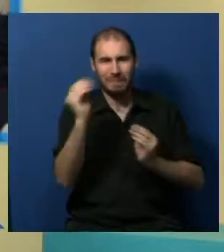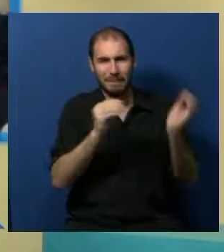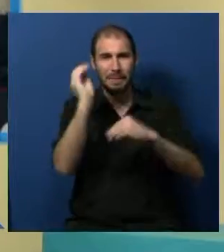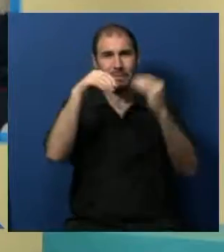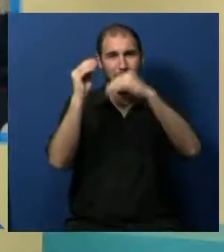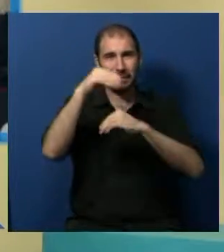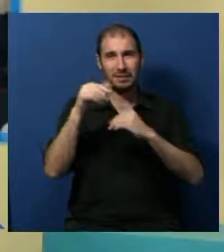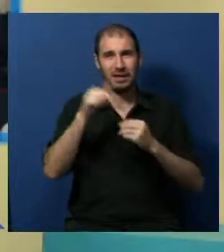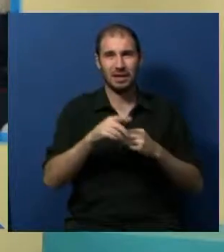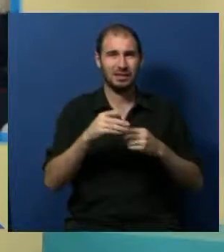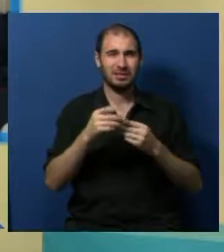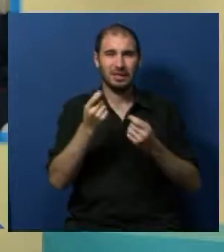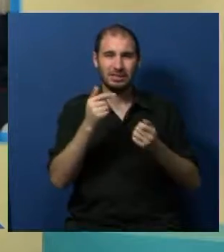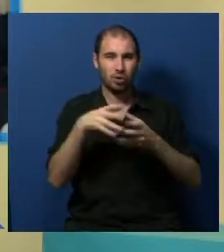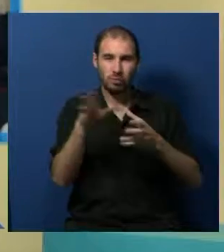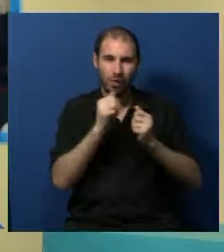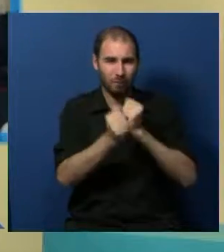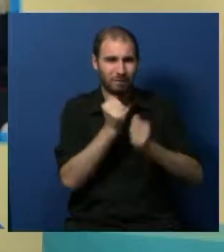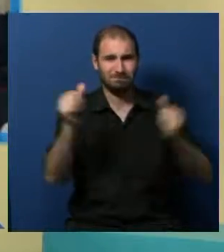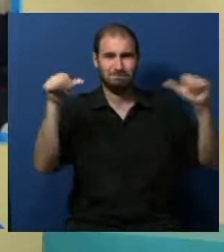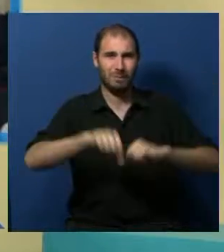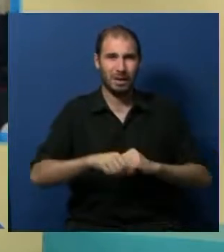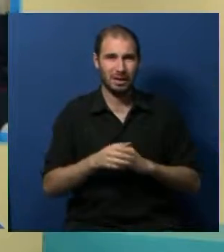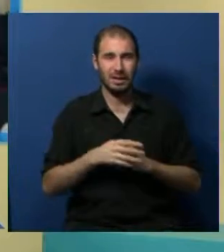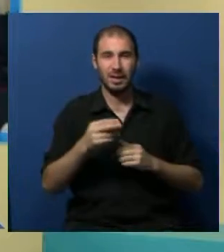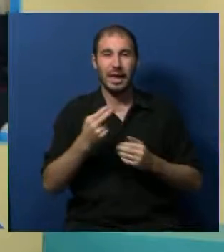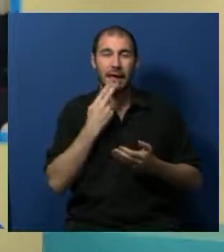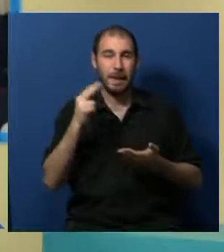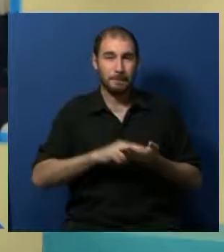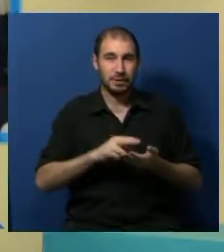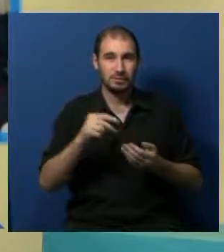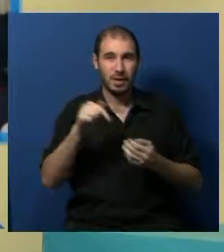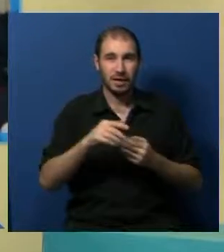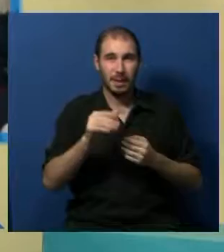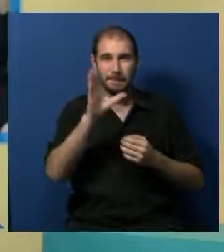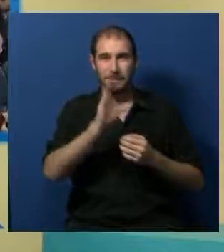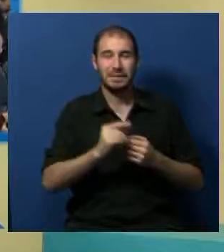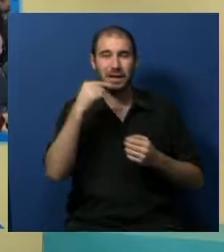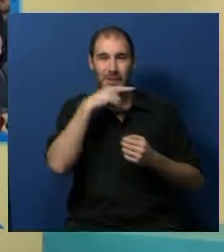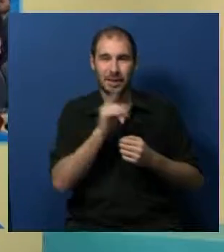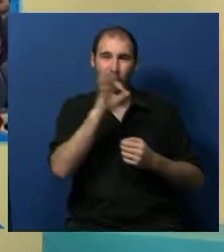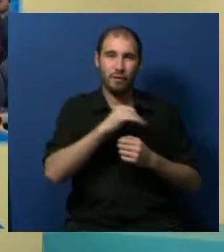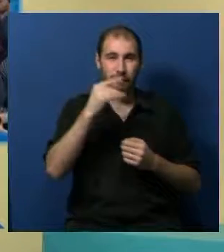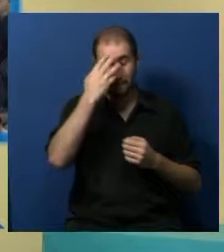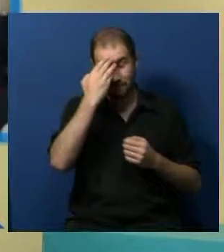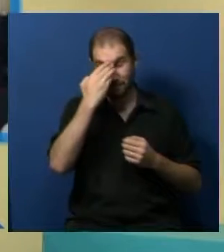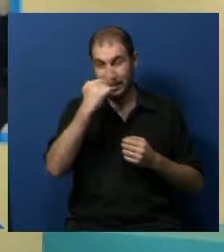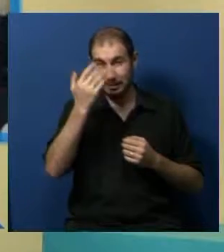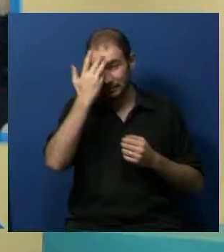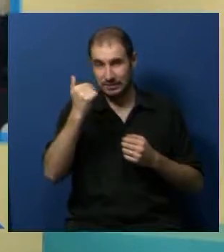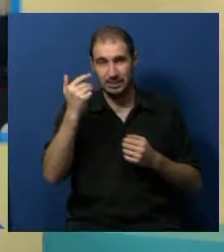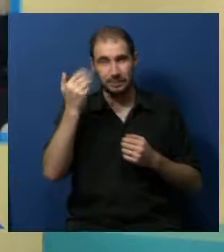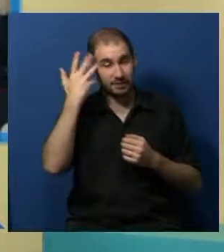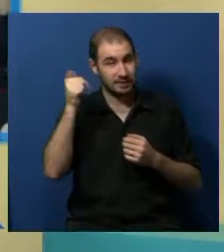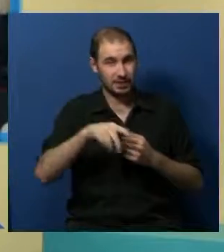digamos, ahorcamos a todo el sector productivo y tenemos una presión fiscal de país nórdico o de Alemania o de Francia. Claro, tal cual. Entonces este gobierno está